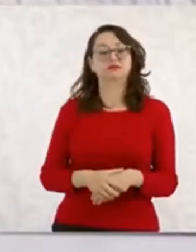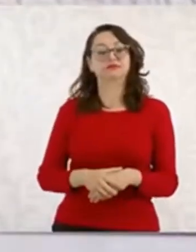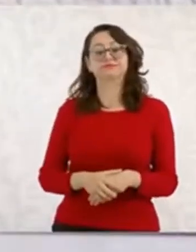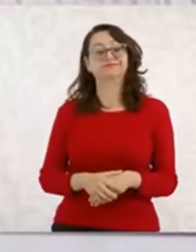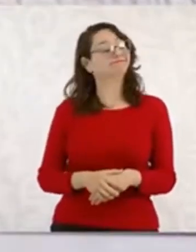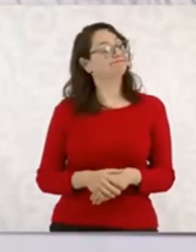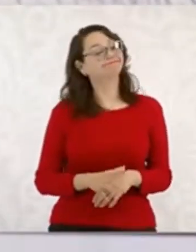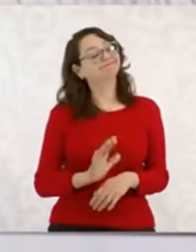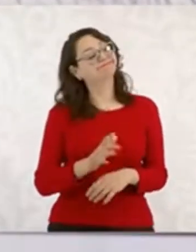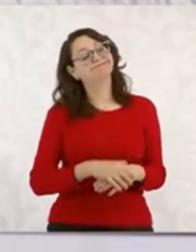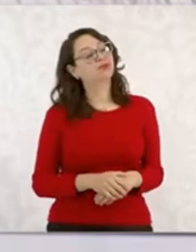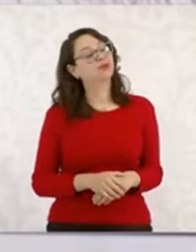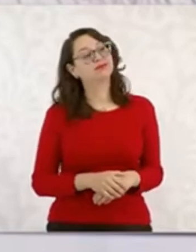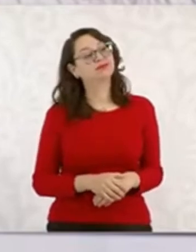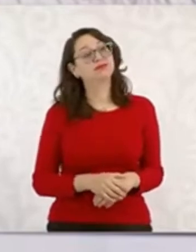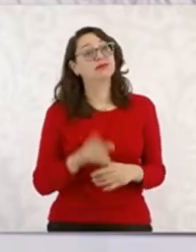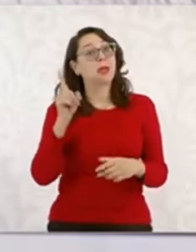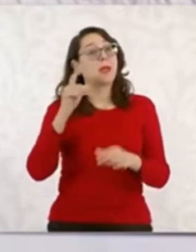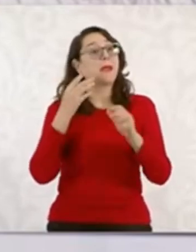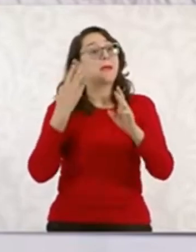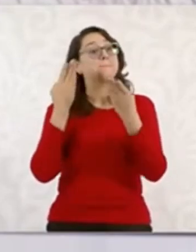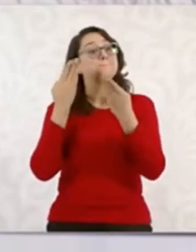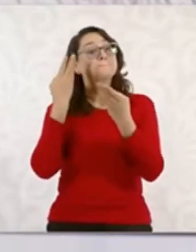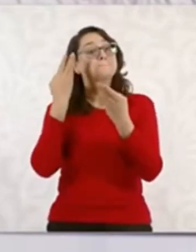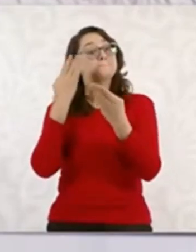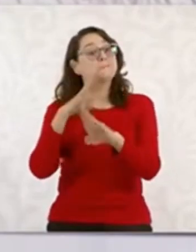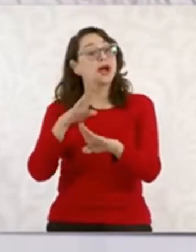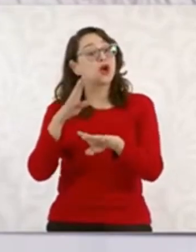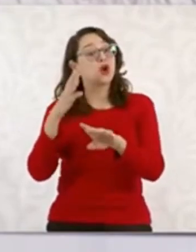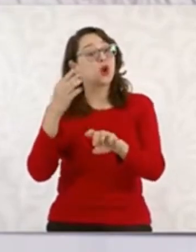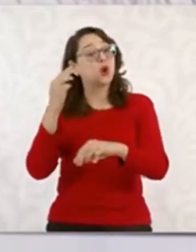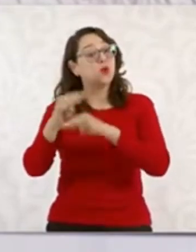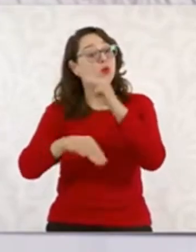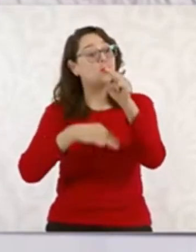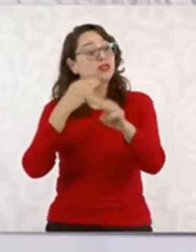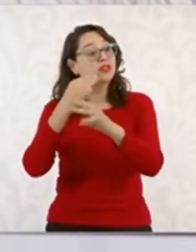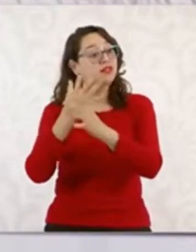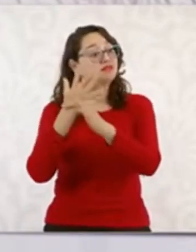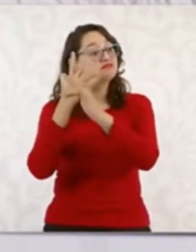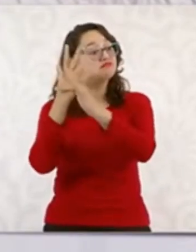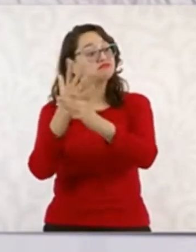más que aumentó la clase media en México porque la gente salió de la pobreza.